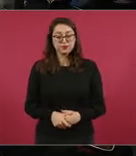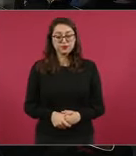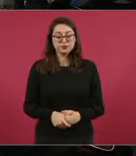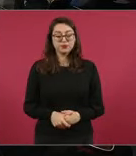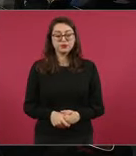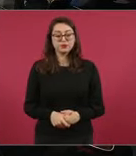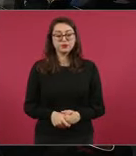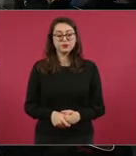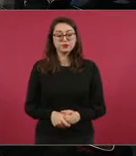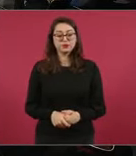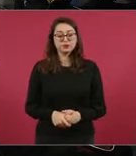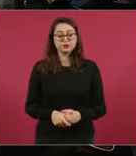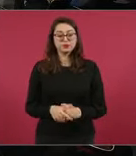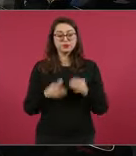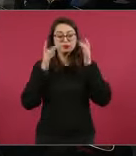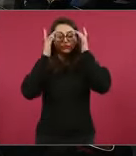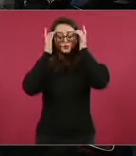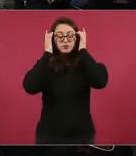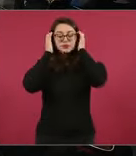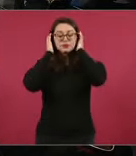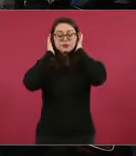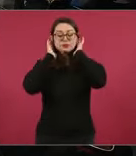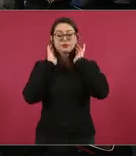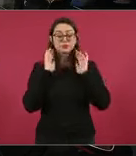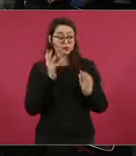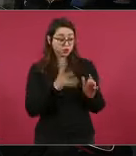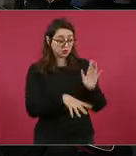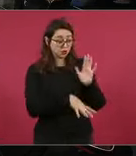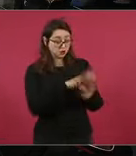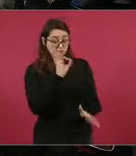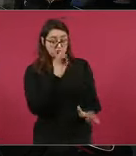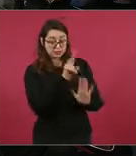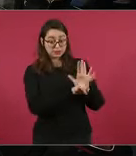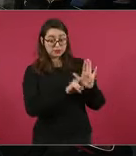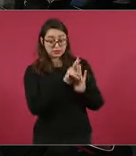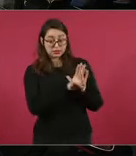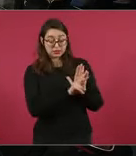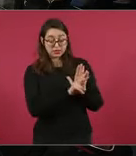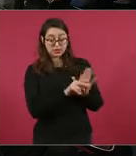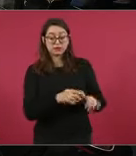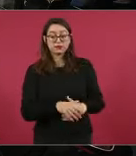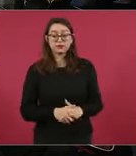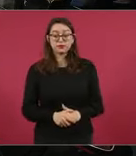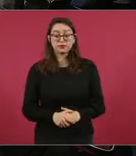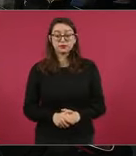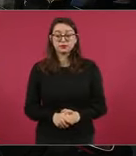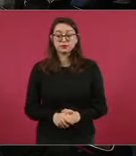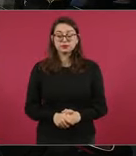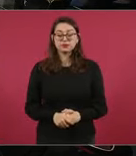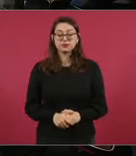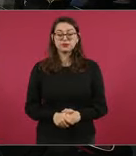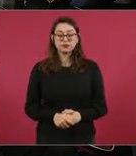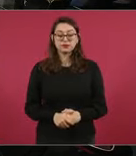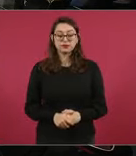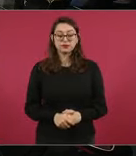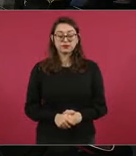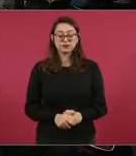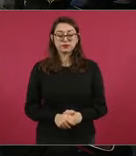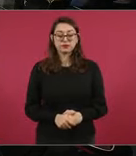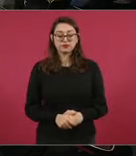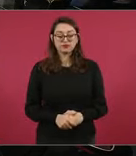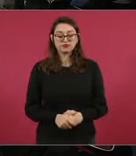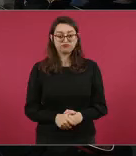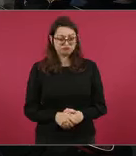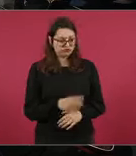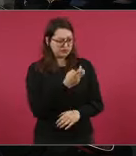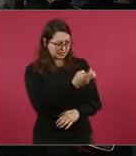¿No encuentran a la Raque? Sí, es que dicen que mientras más mentiras se digan contra Morena, mejor le va. Pero nada más es esa frase. Con esa frase.